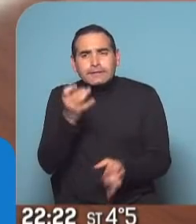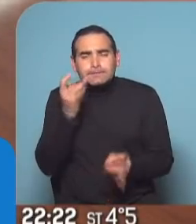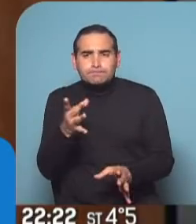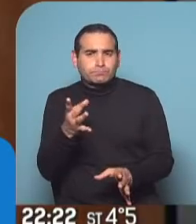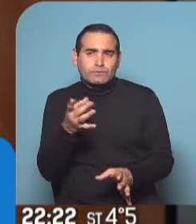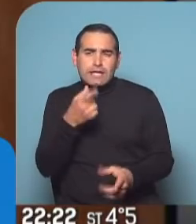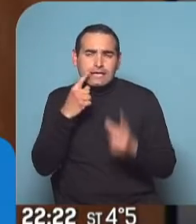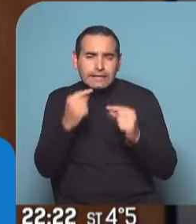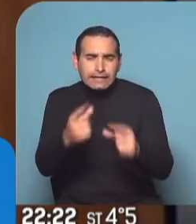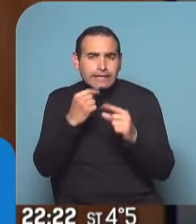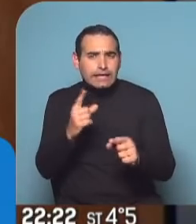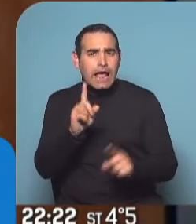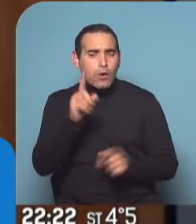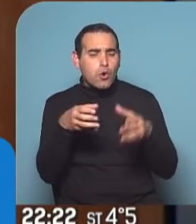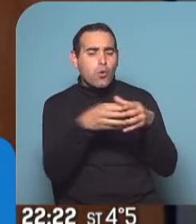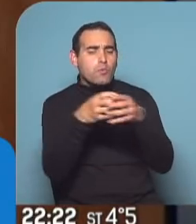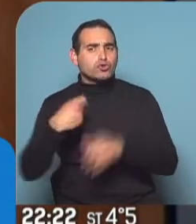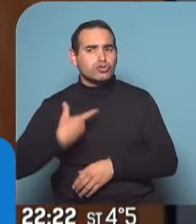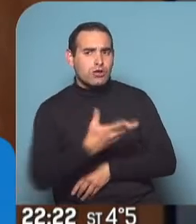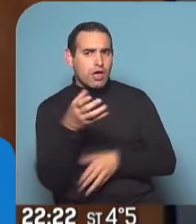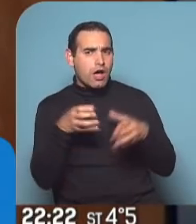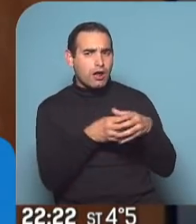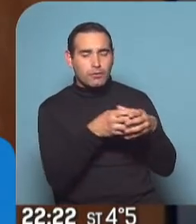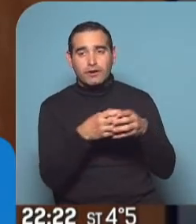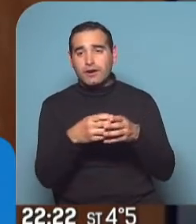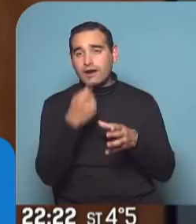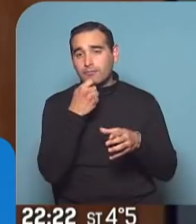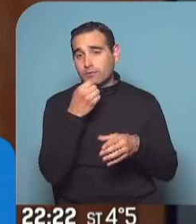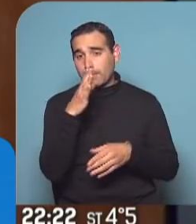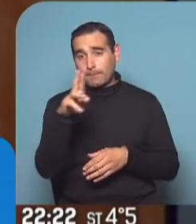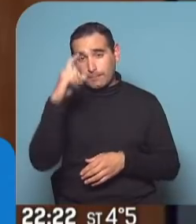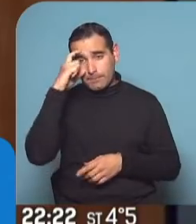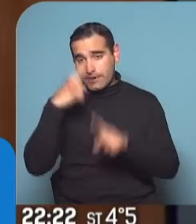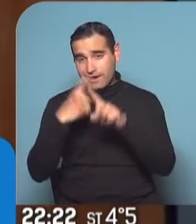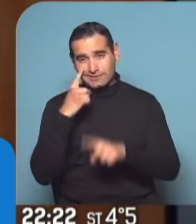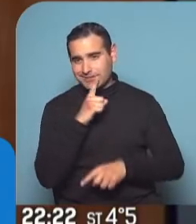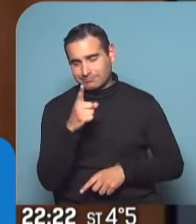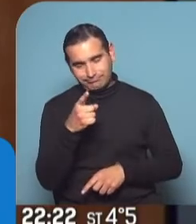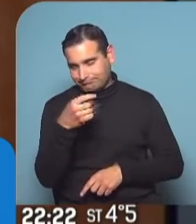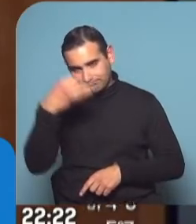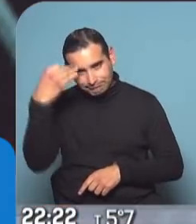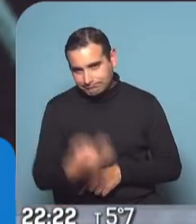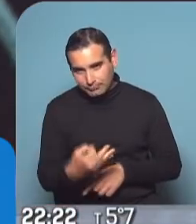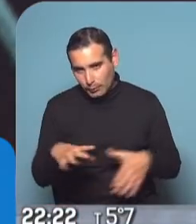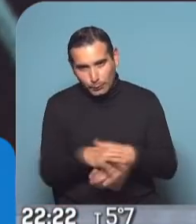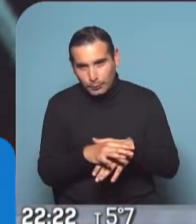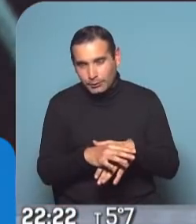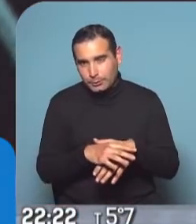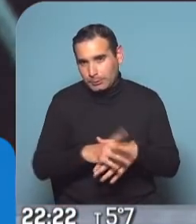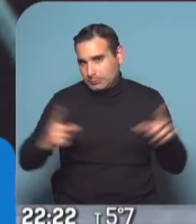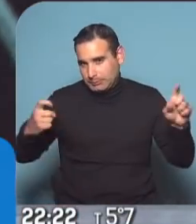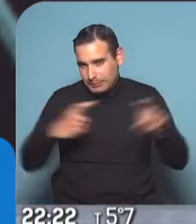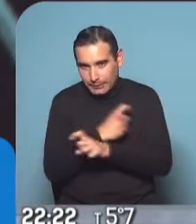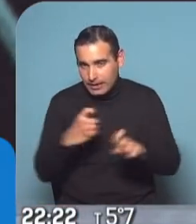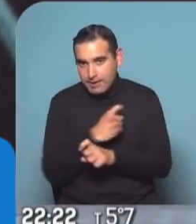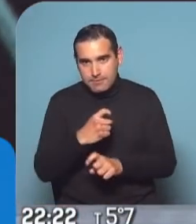desde abajo, desde cierto sector de la sociedad que siente, el caso del Brexit es el mejor ejemplo, yo diría, desde el punto de vista dramático, ¿no? De